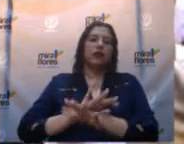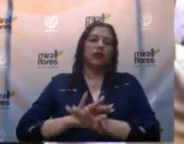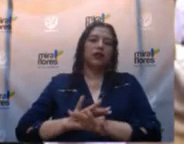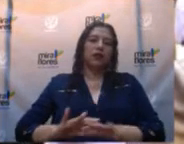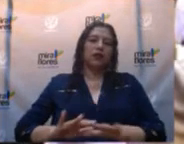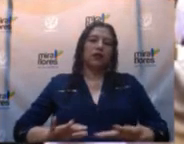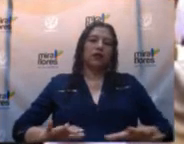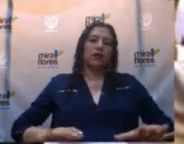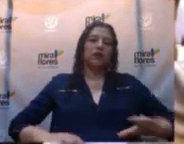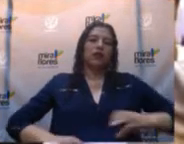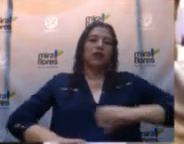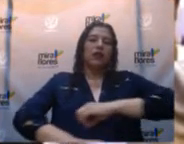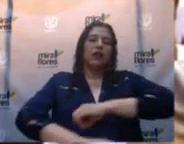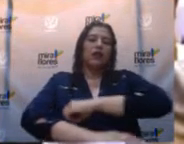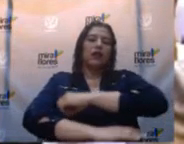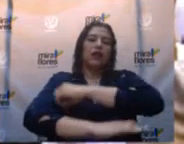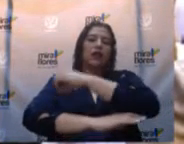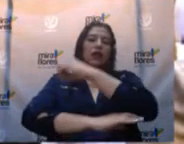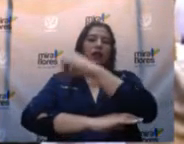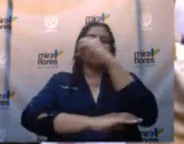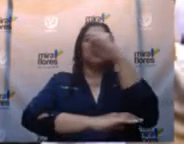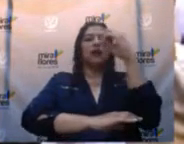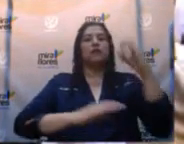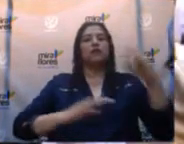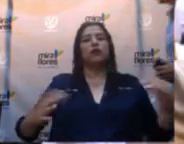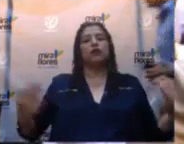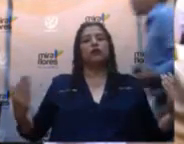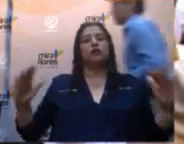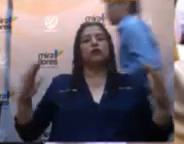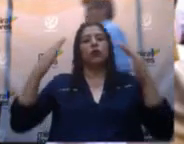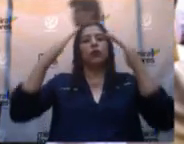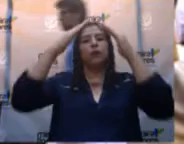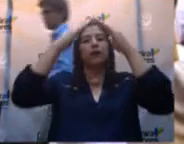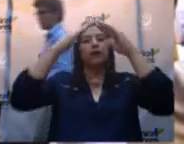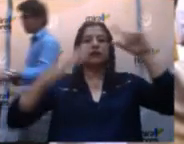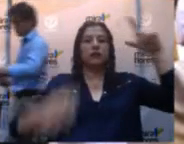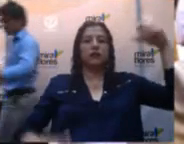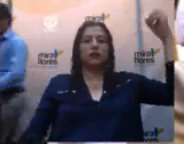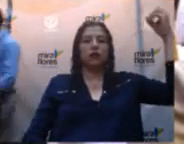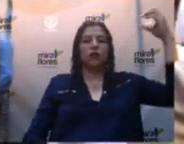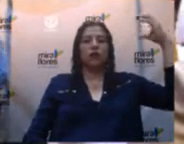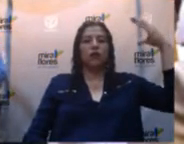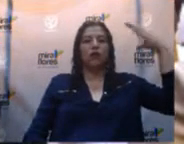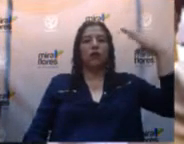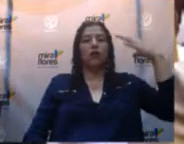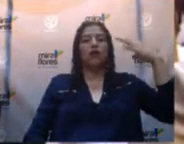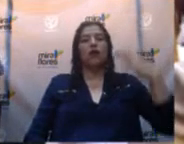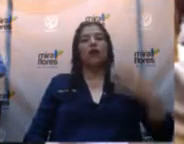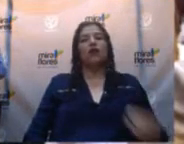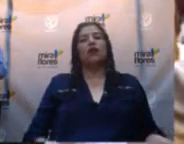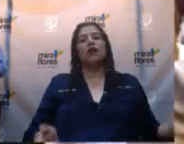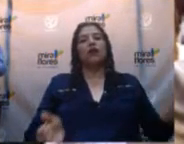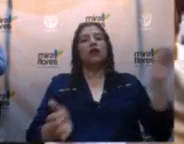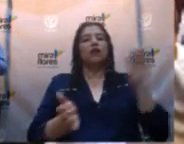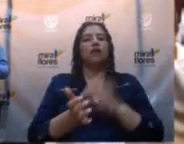vivamos tranquilos, y al nacer por sus cumbres el sol,